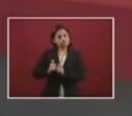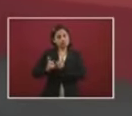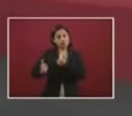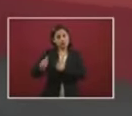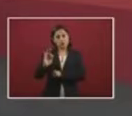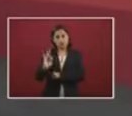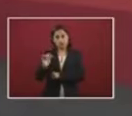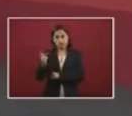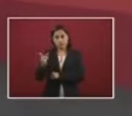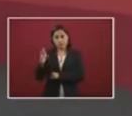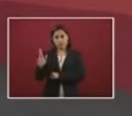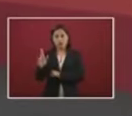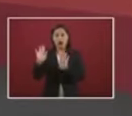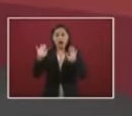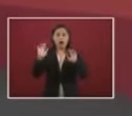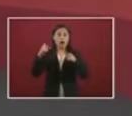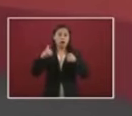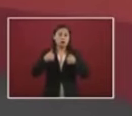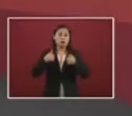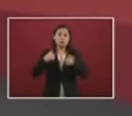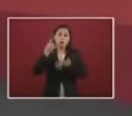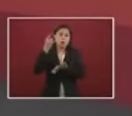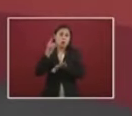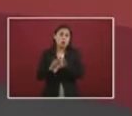la reunión, a